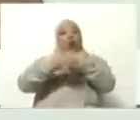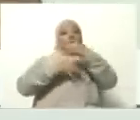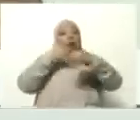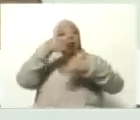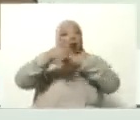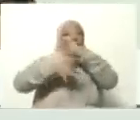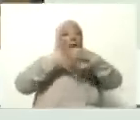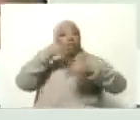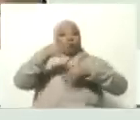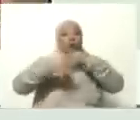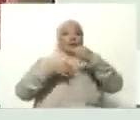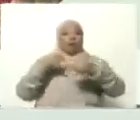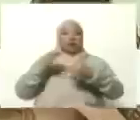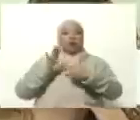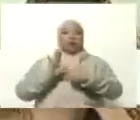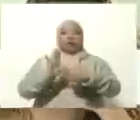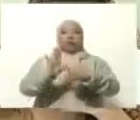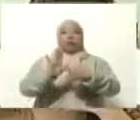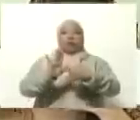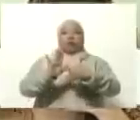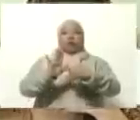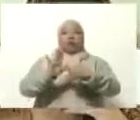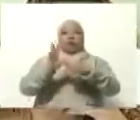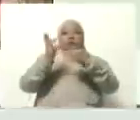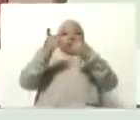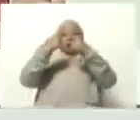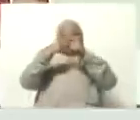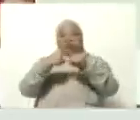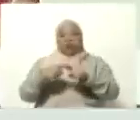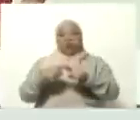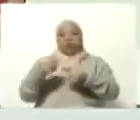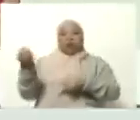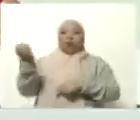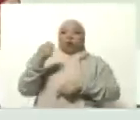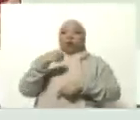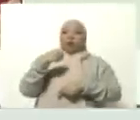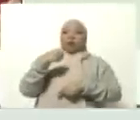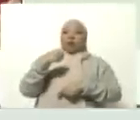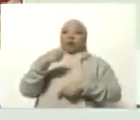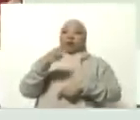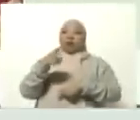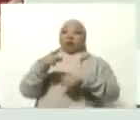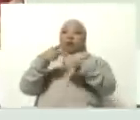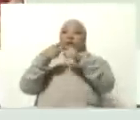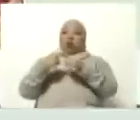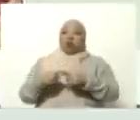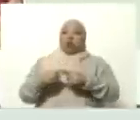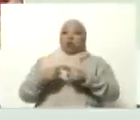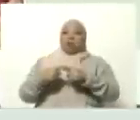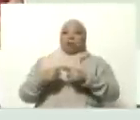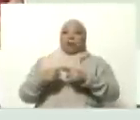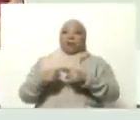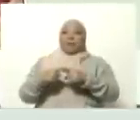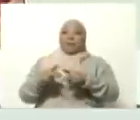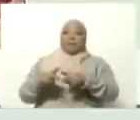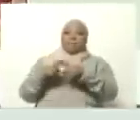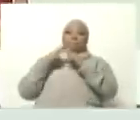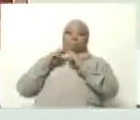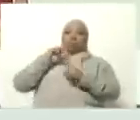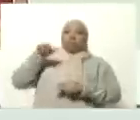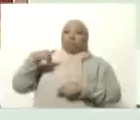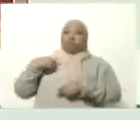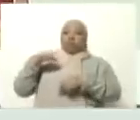Andrea, alcanzan más o menos la deuda o el dinero que ellos nos tienen a